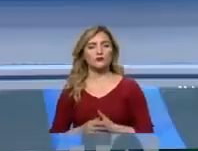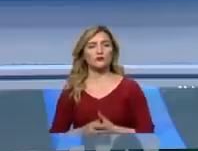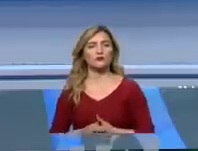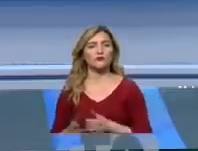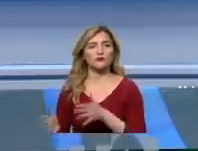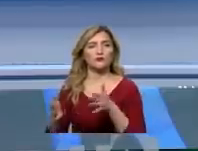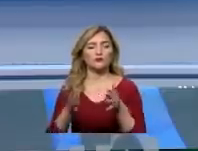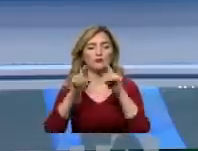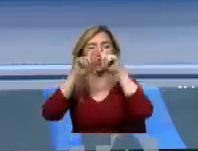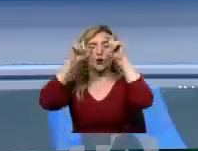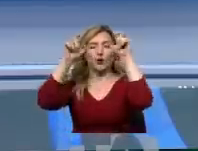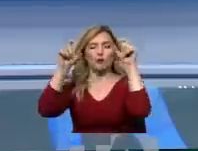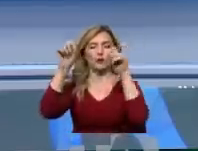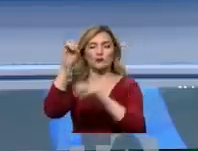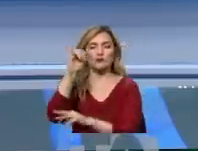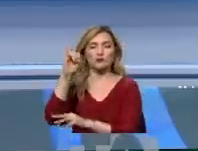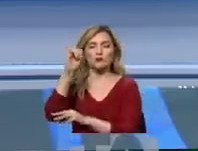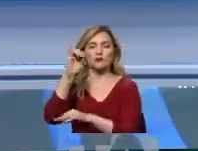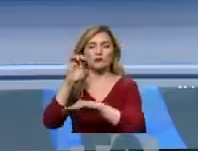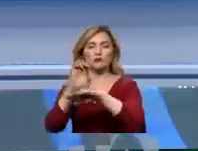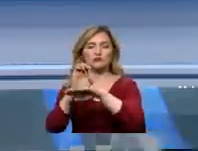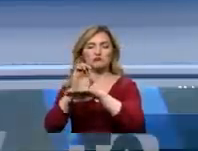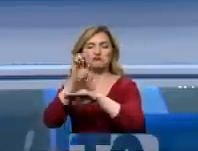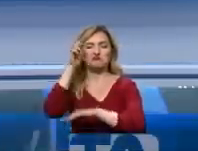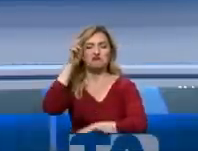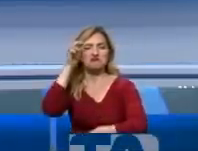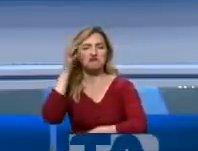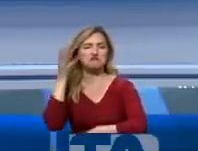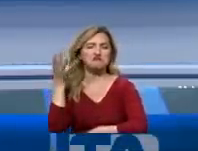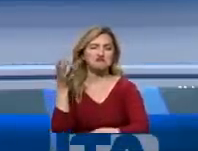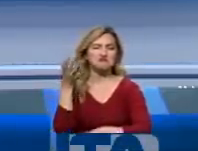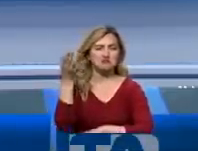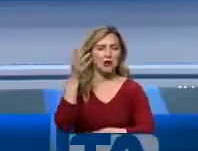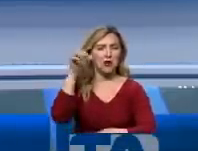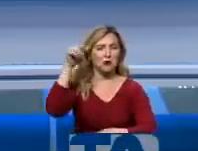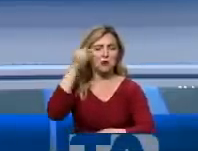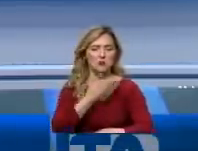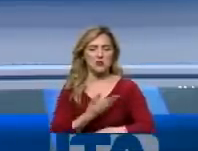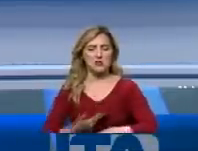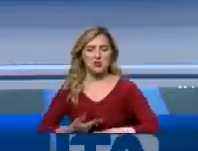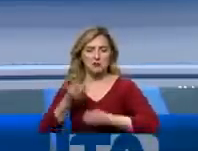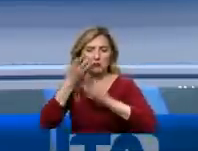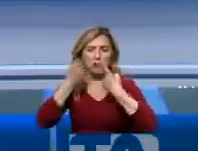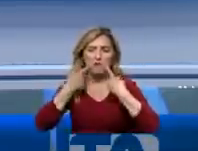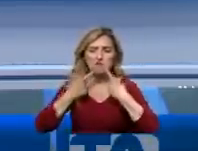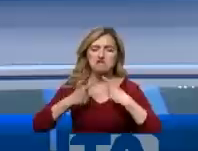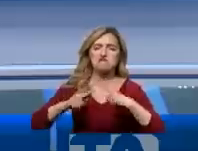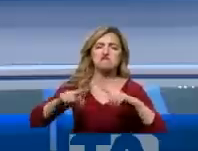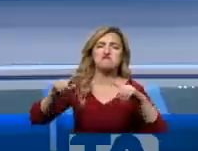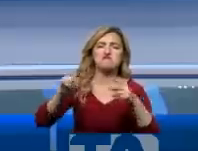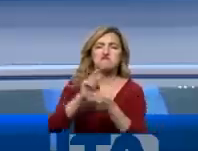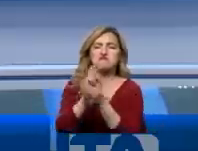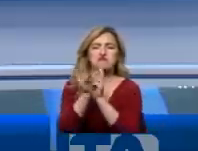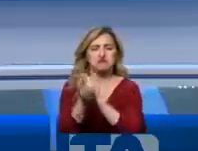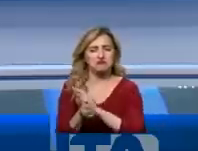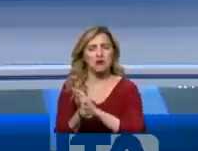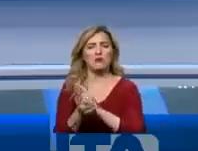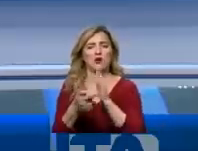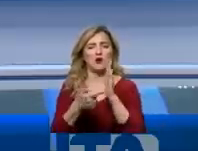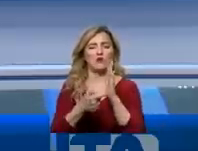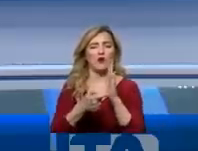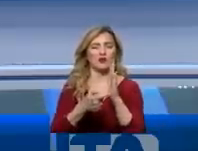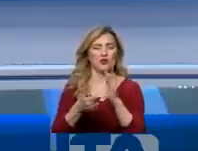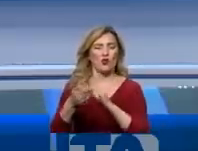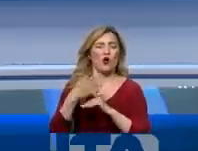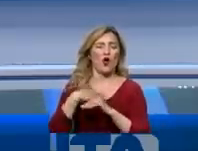Los sectores empresariales e industriales del país consideran que entre los anuncios hechos por el presidente Lenín Moreno, la eliminación del anticipo del impuesto a la renta